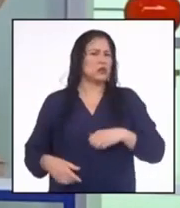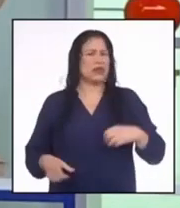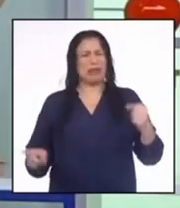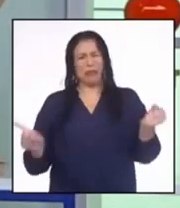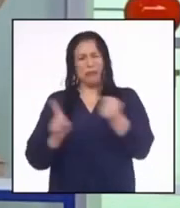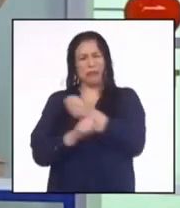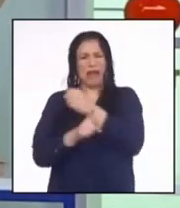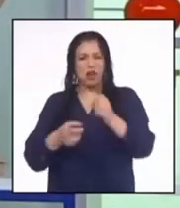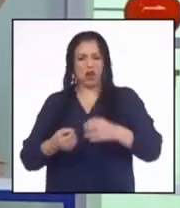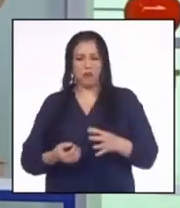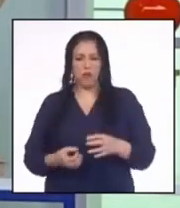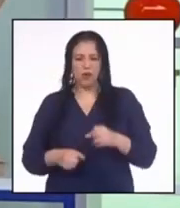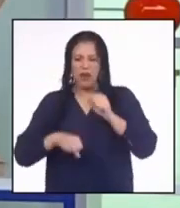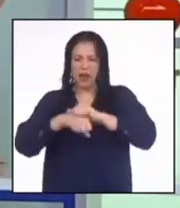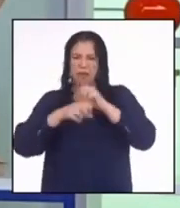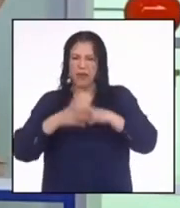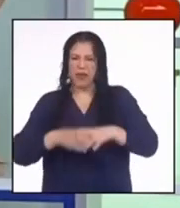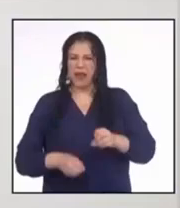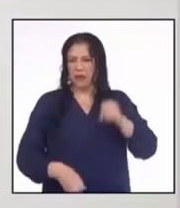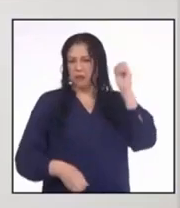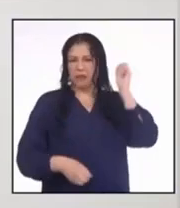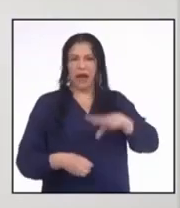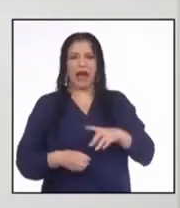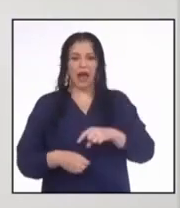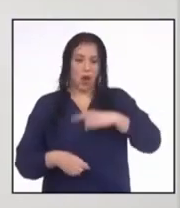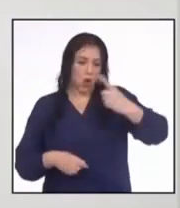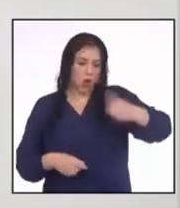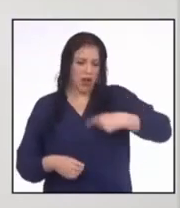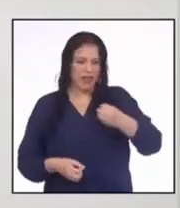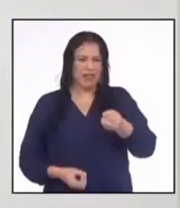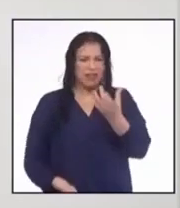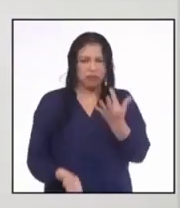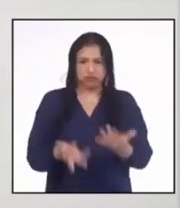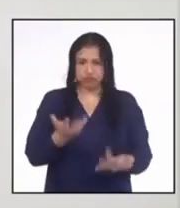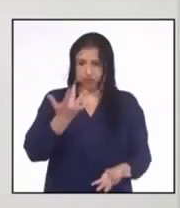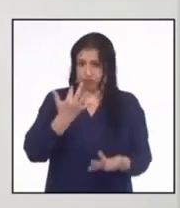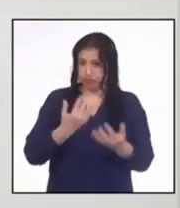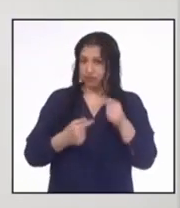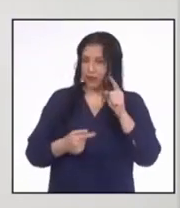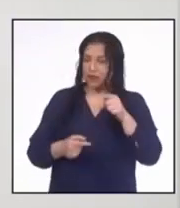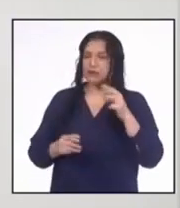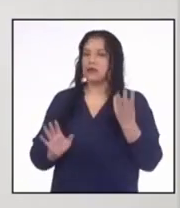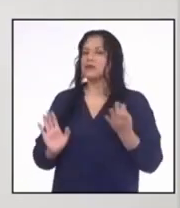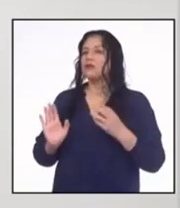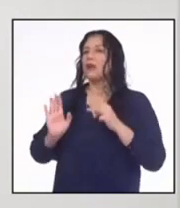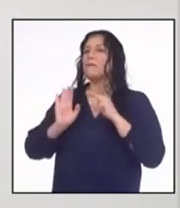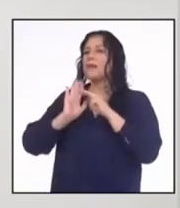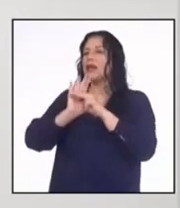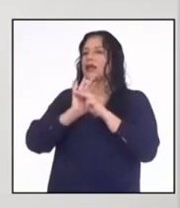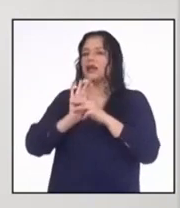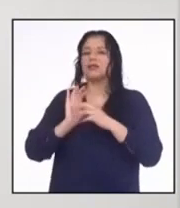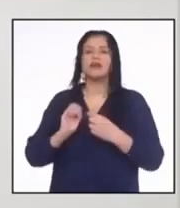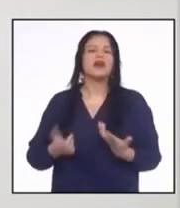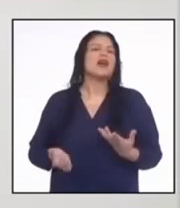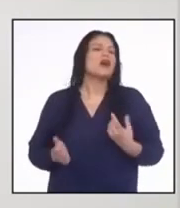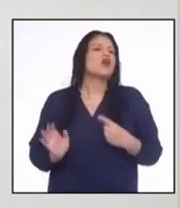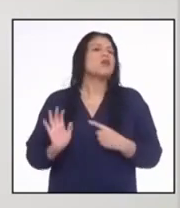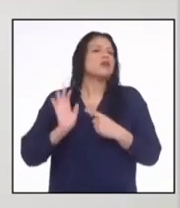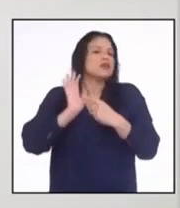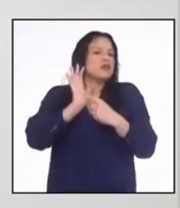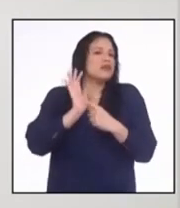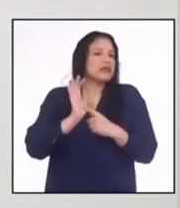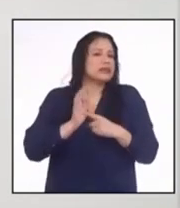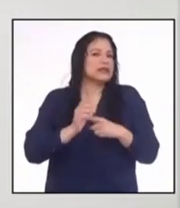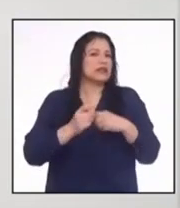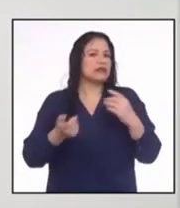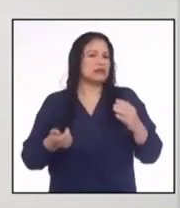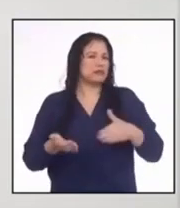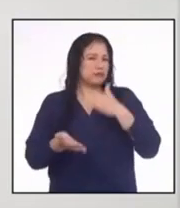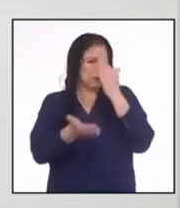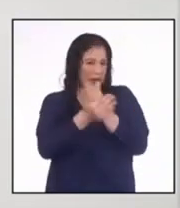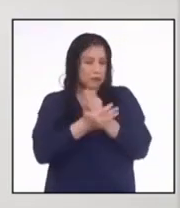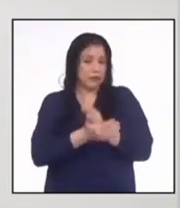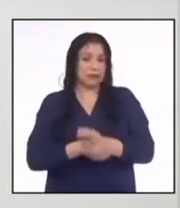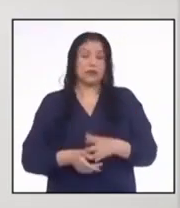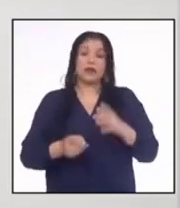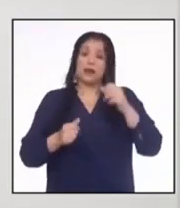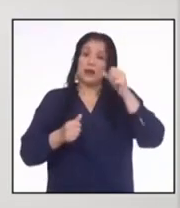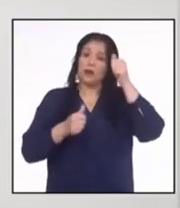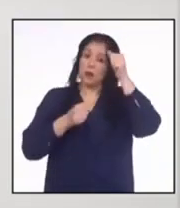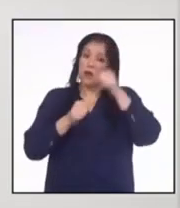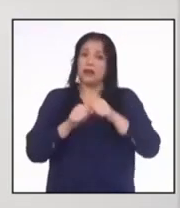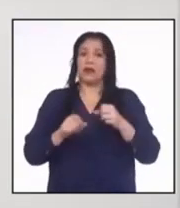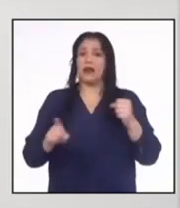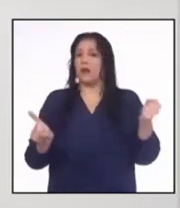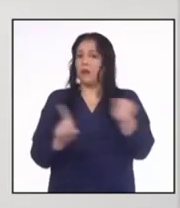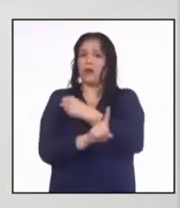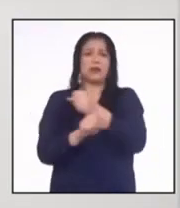como tirar las piedras o quemar las llantas. Son formas en que los conflictos se expresan. La violencia es la última fase del